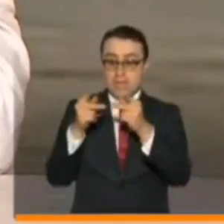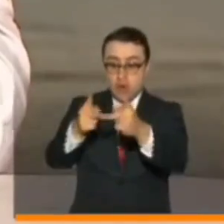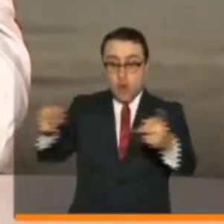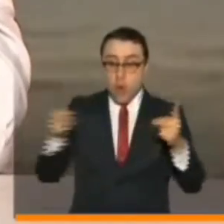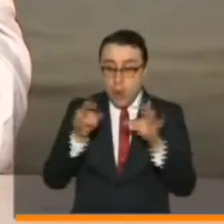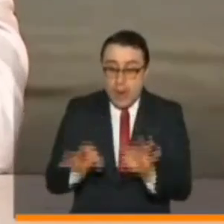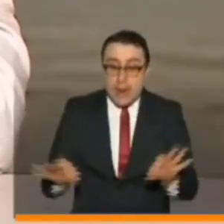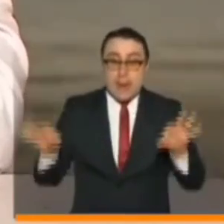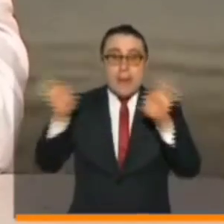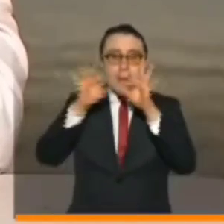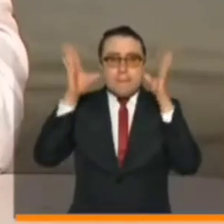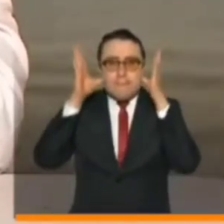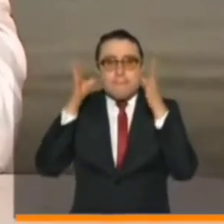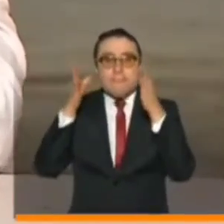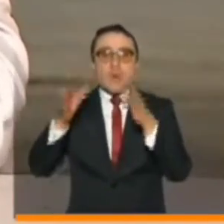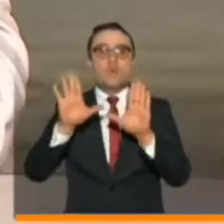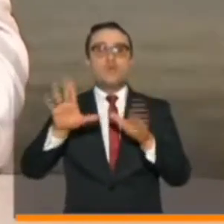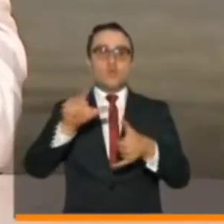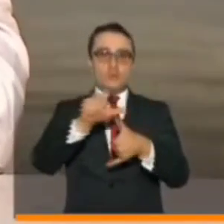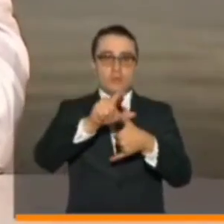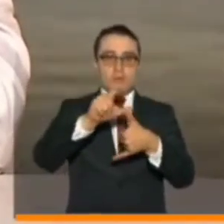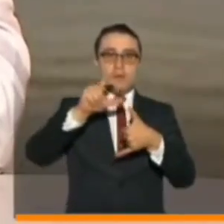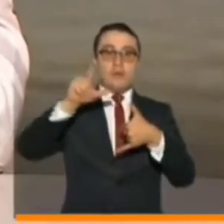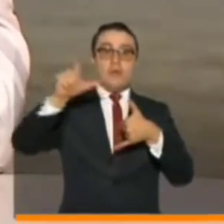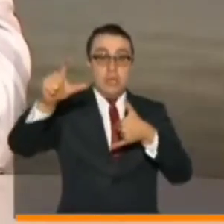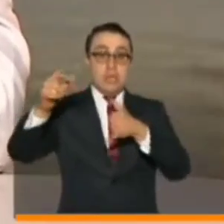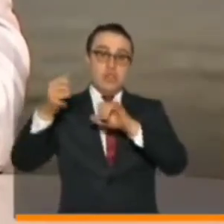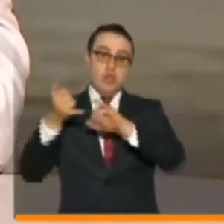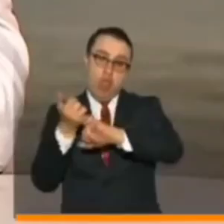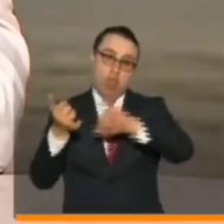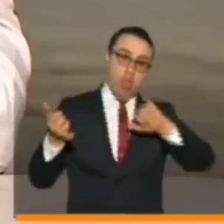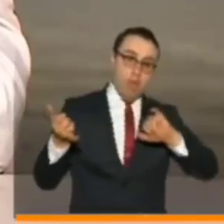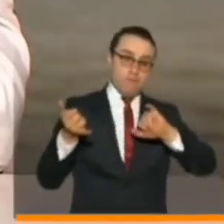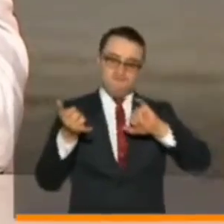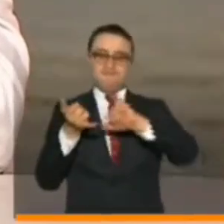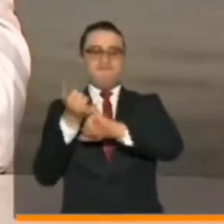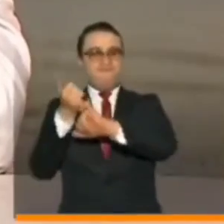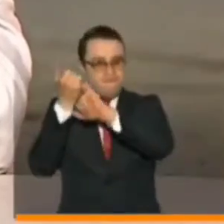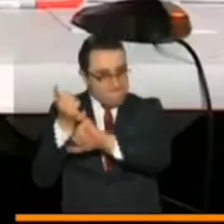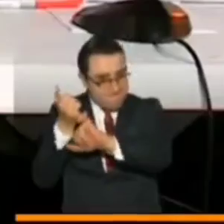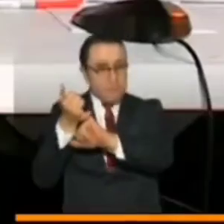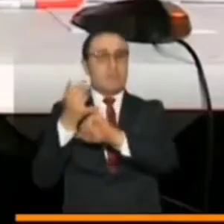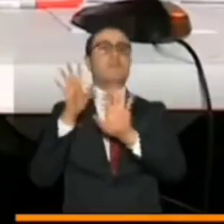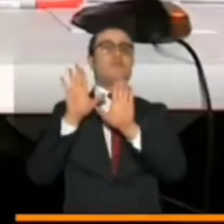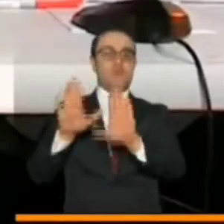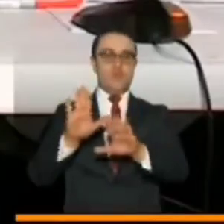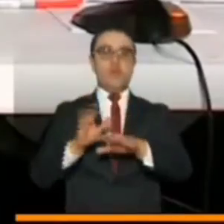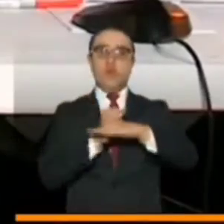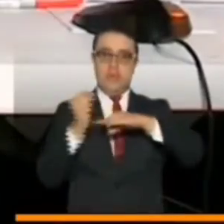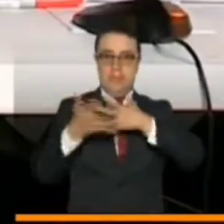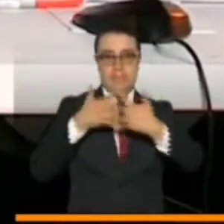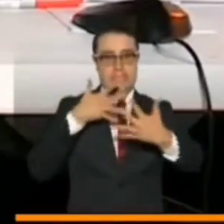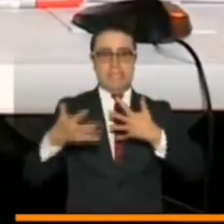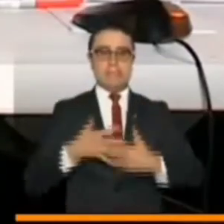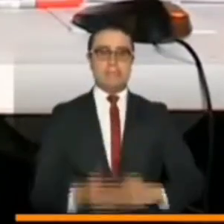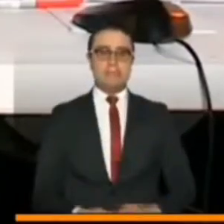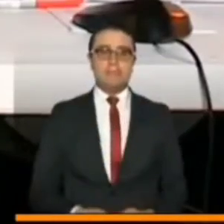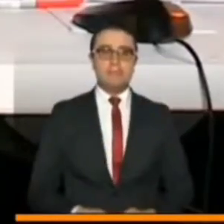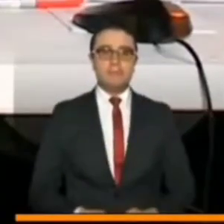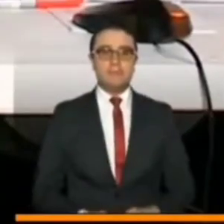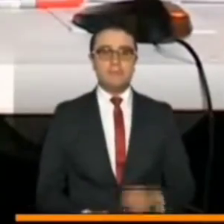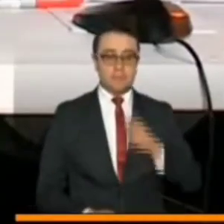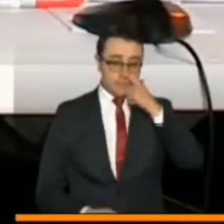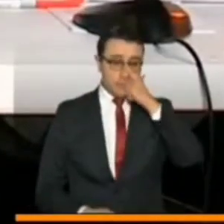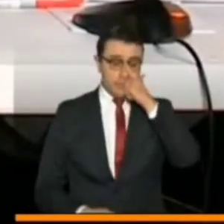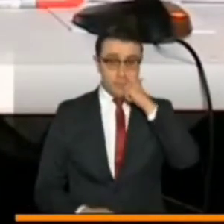importante para nuestro país como es el archipiélago histórico indivisible de San Andrés, Providencia, Santa Catarina y Los Cayos. Gracias,